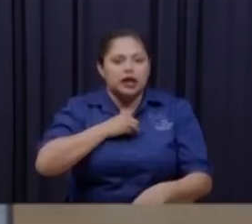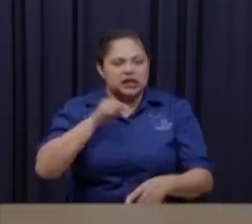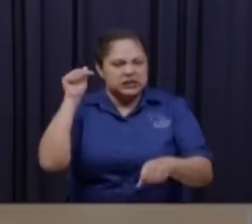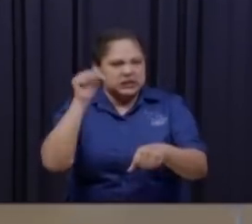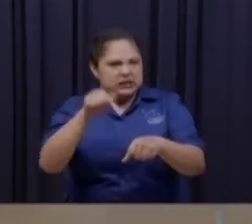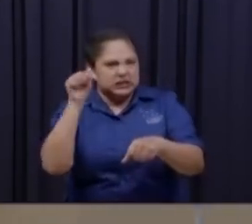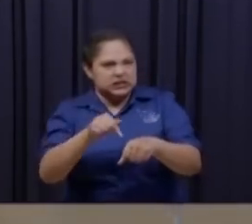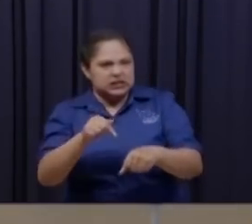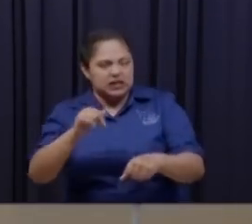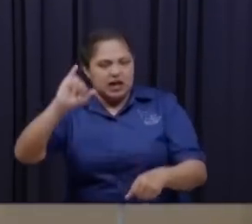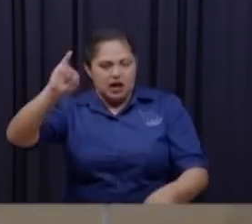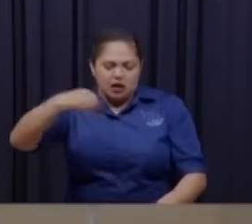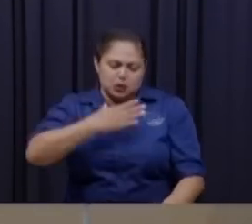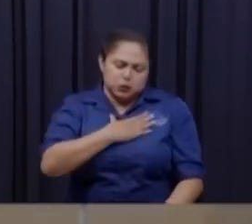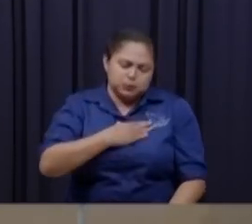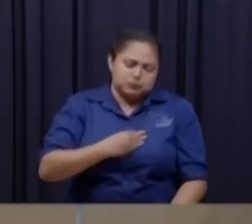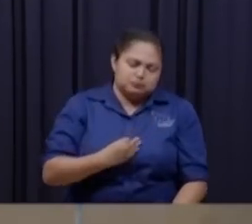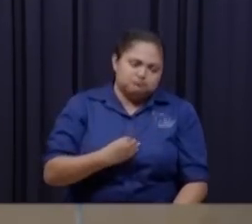Job,